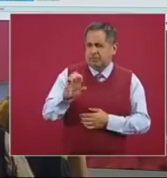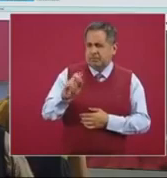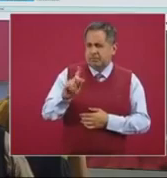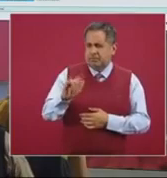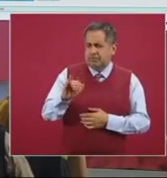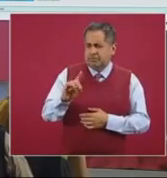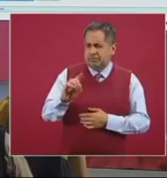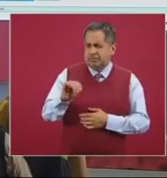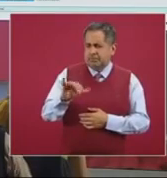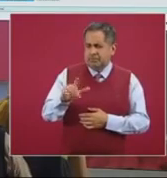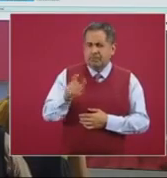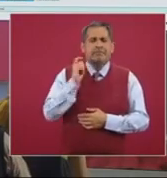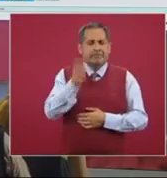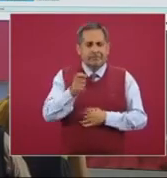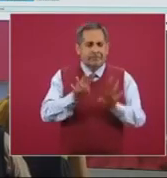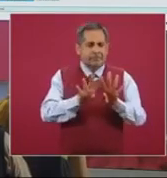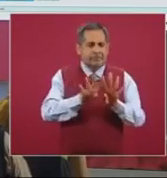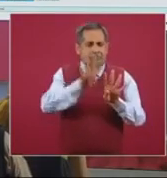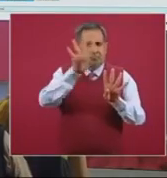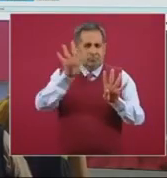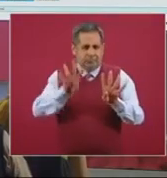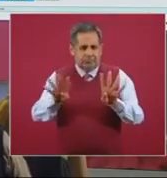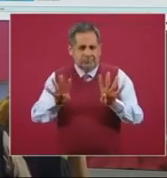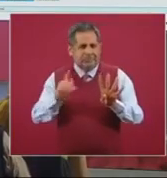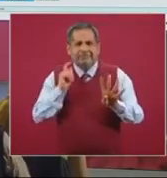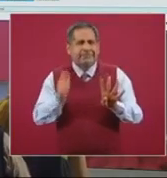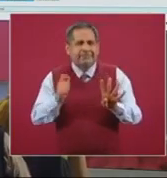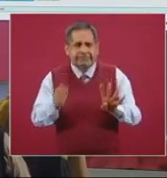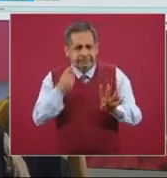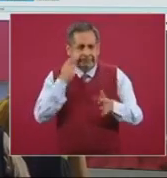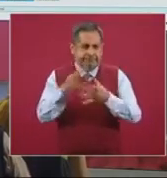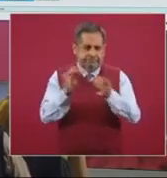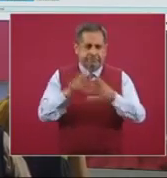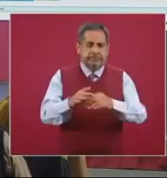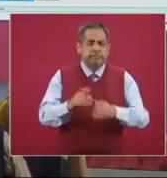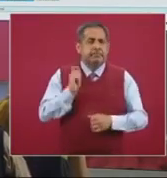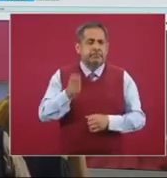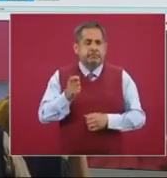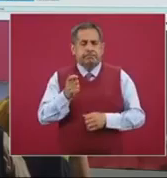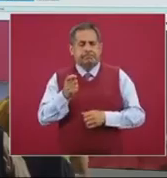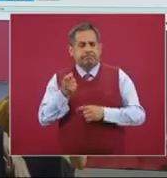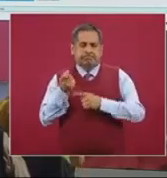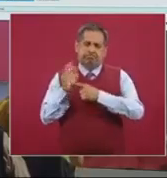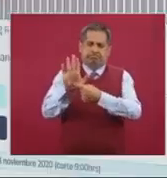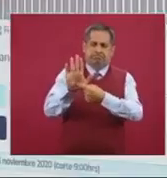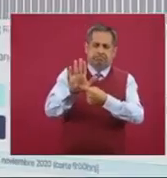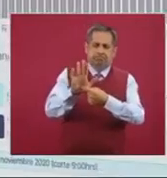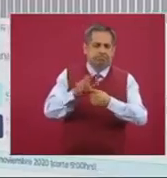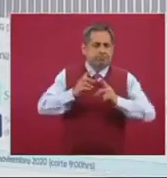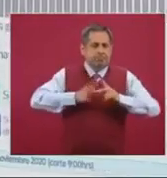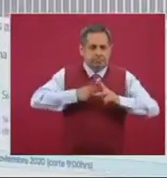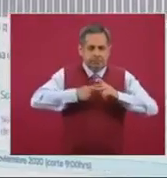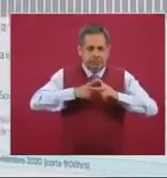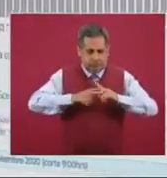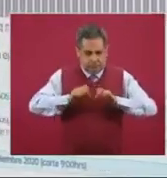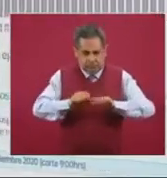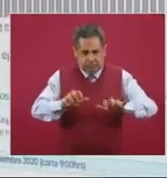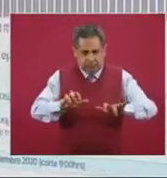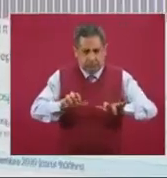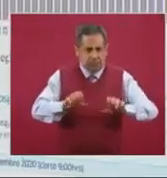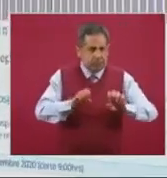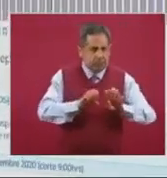gráfica, rápidamente explicamos de qué se trata. La curva epidémica es un dibujo, es una representación gráfica hecha